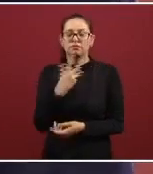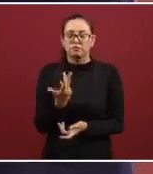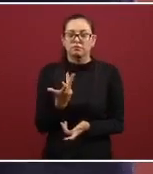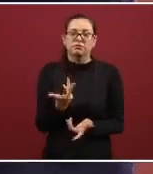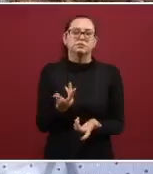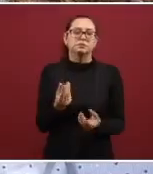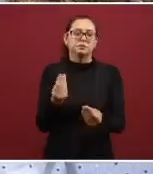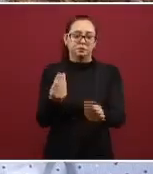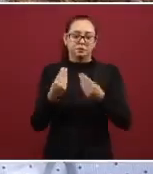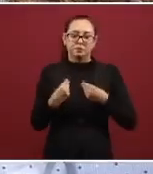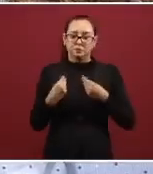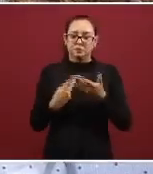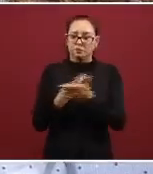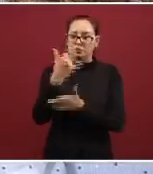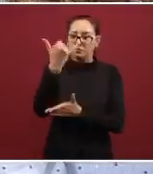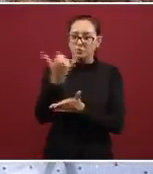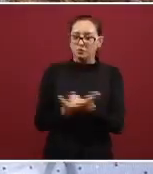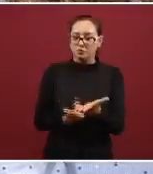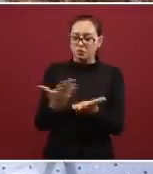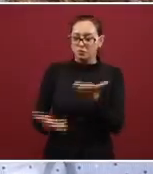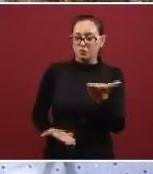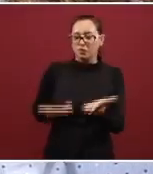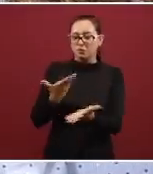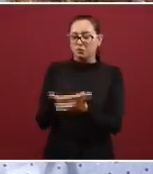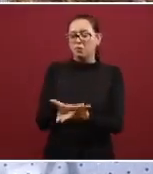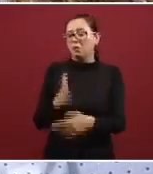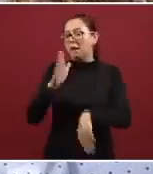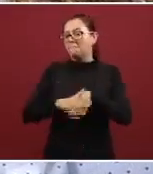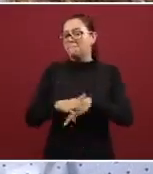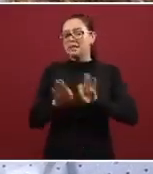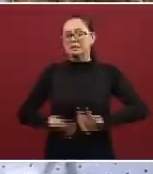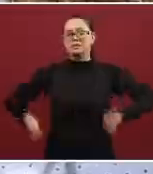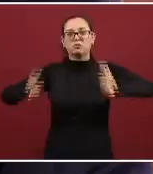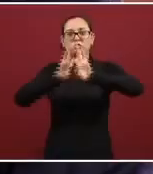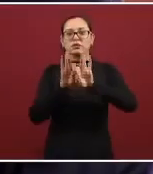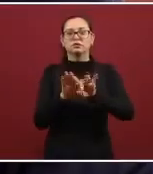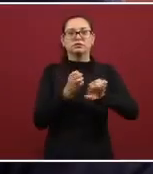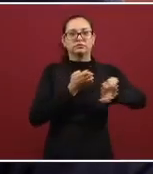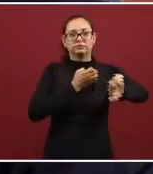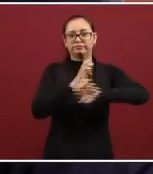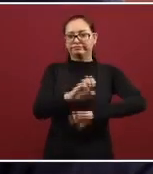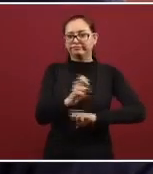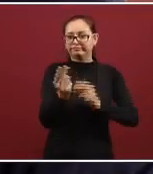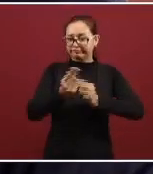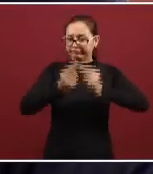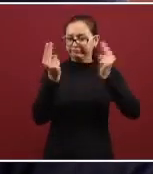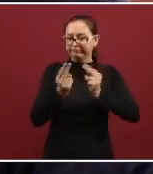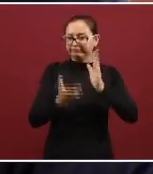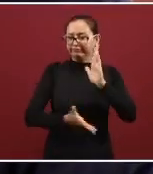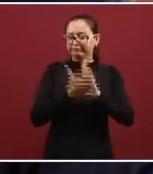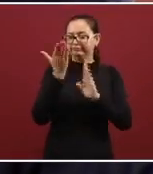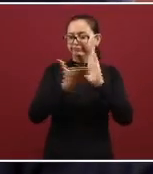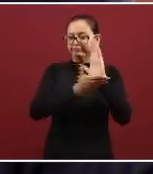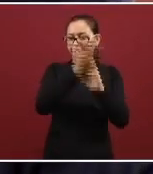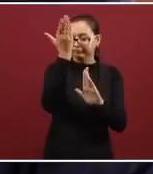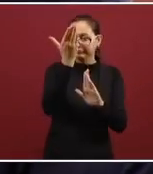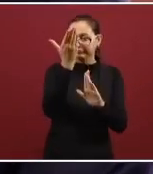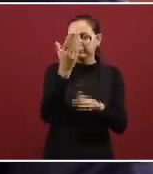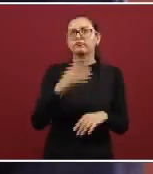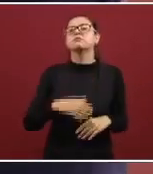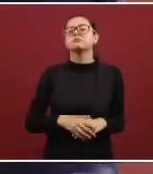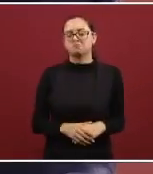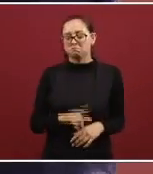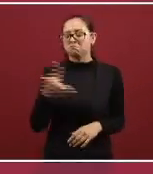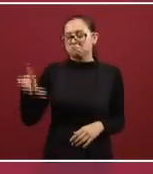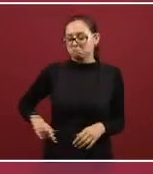el proyecto que considere más importante para el estado, que va a ser financiado